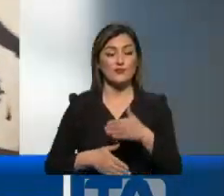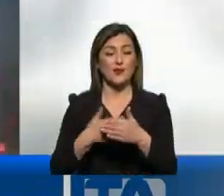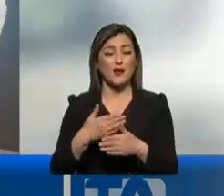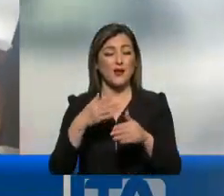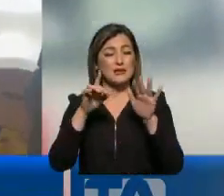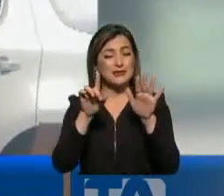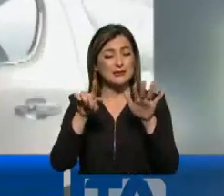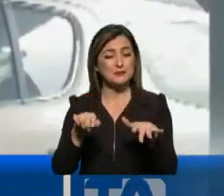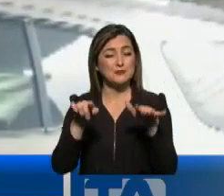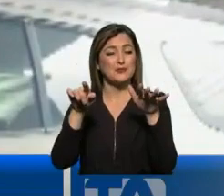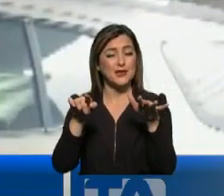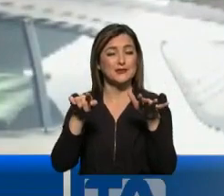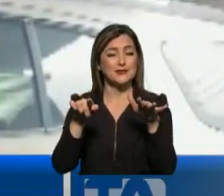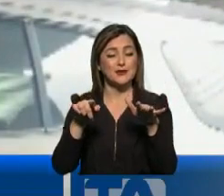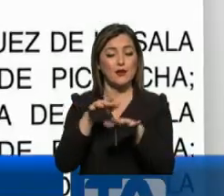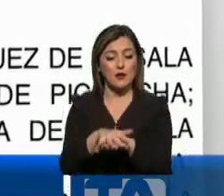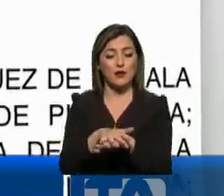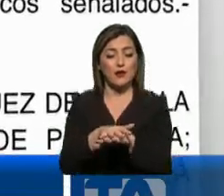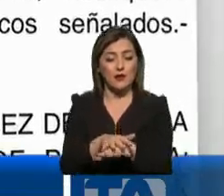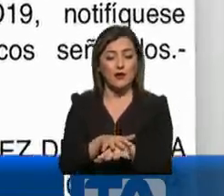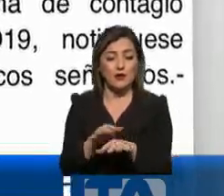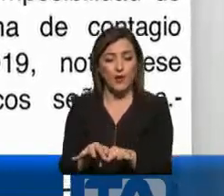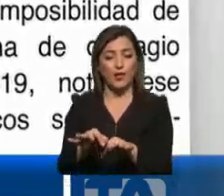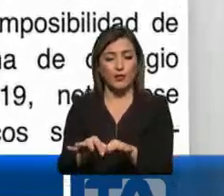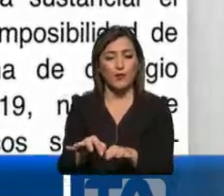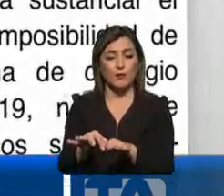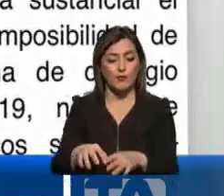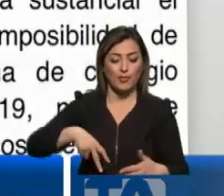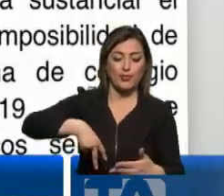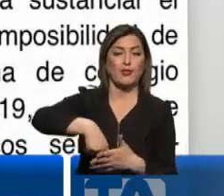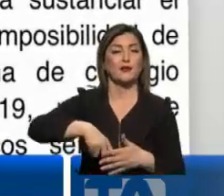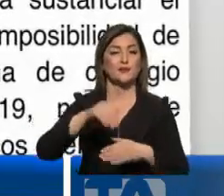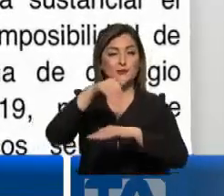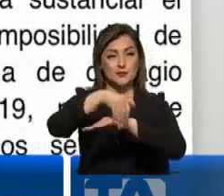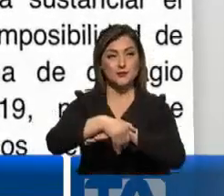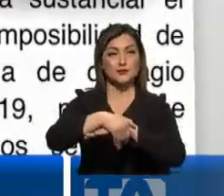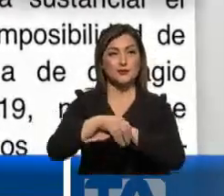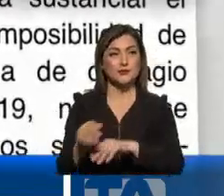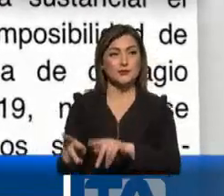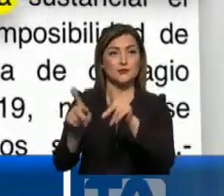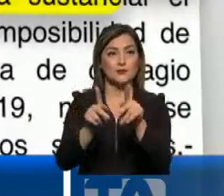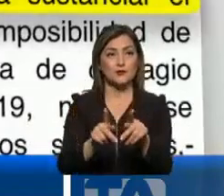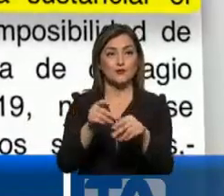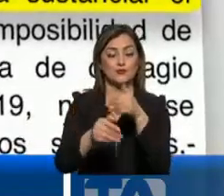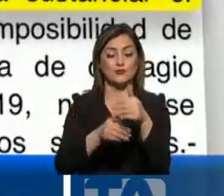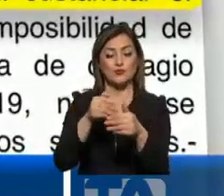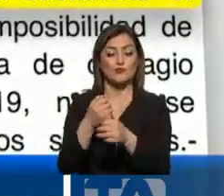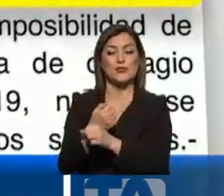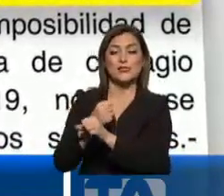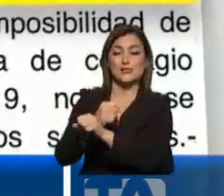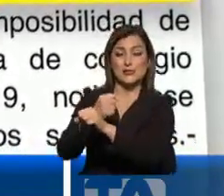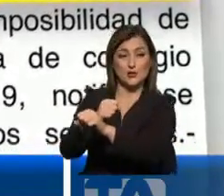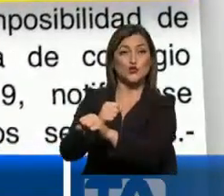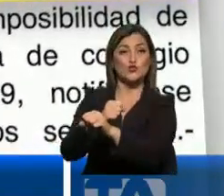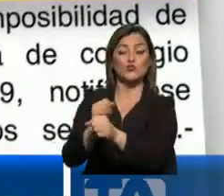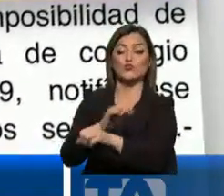más de 6 meses de constantes dilaciones, se enfrenta a un nuevo tropiezo. Para esta tarde estaba prevista la audiencia de apelación del auto de